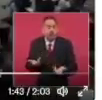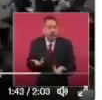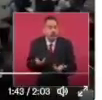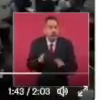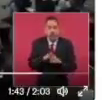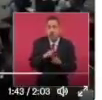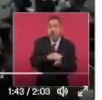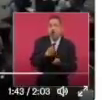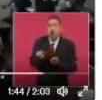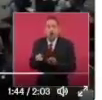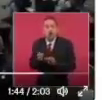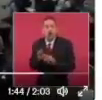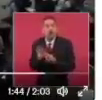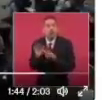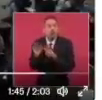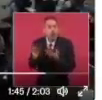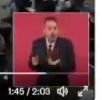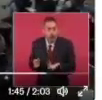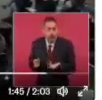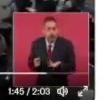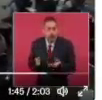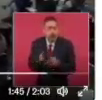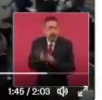sobre qué